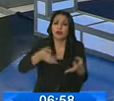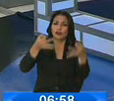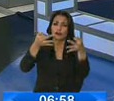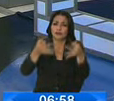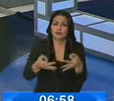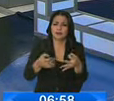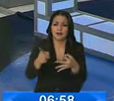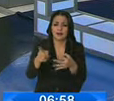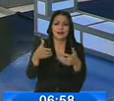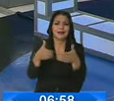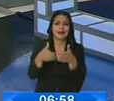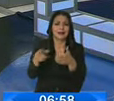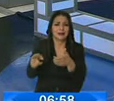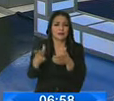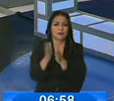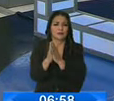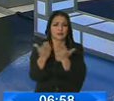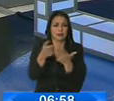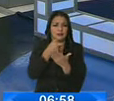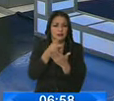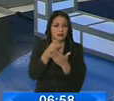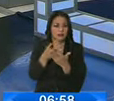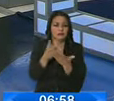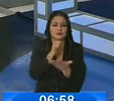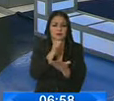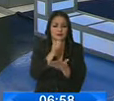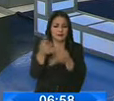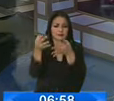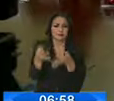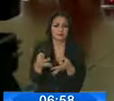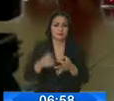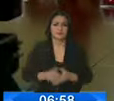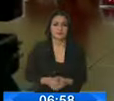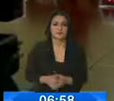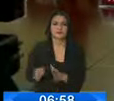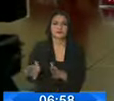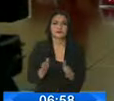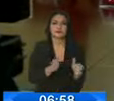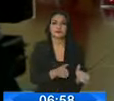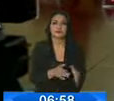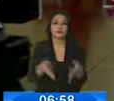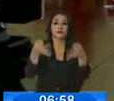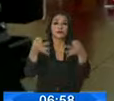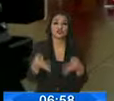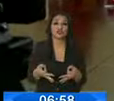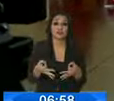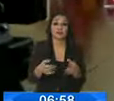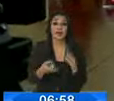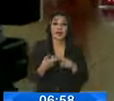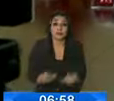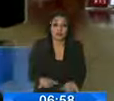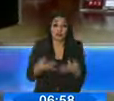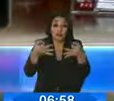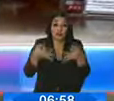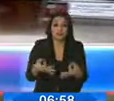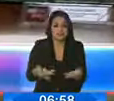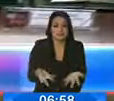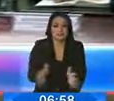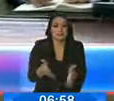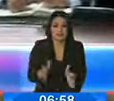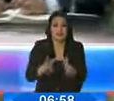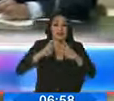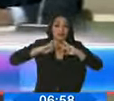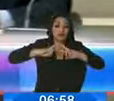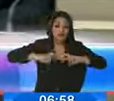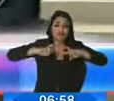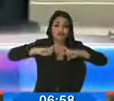equipo periodístico del diario El Comercio. Miremos lo que dijo. No hay confirmación al momento. Se van a continuar con las